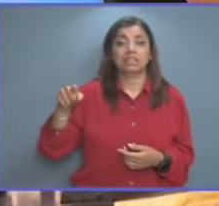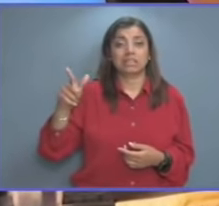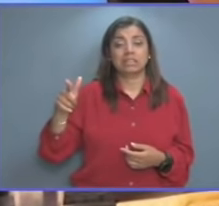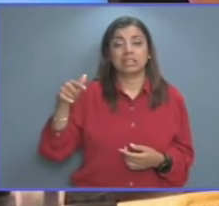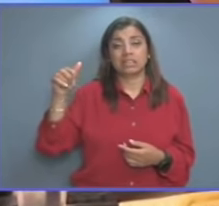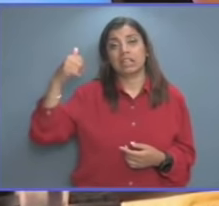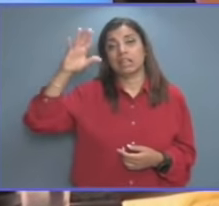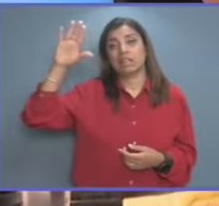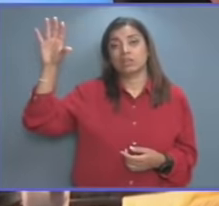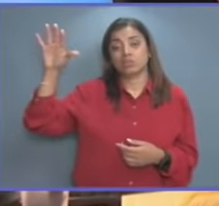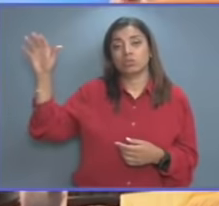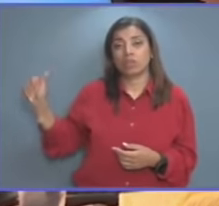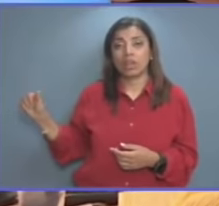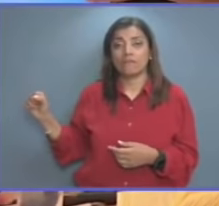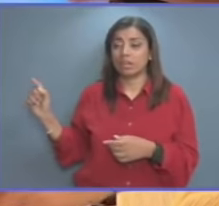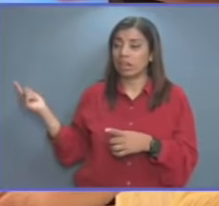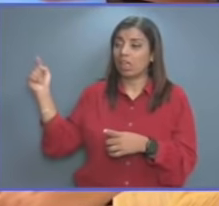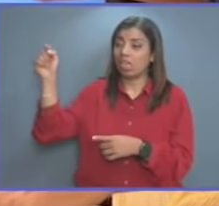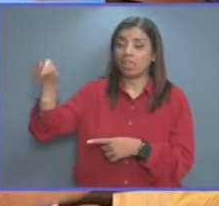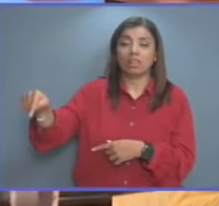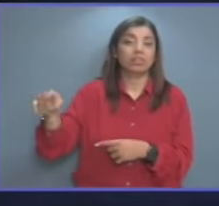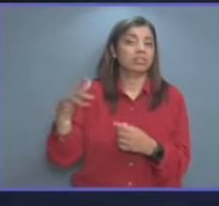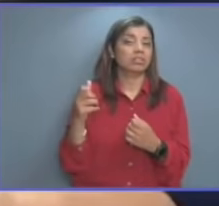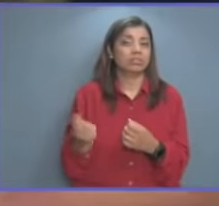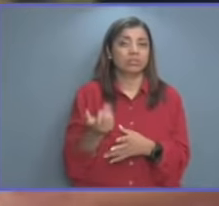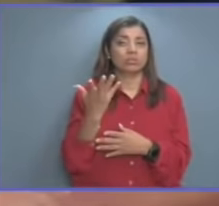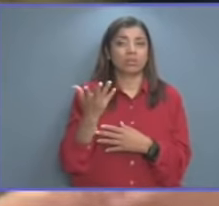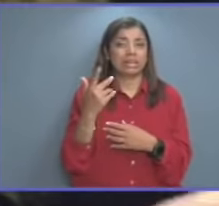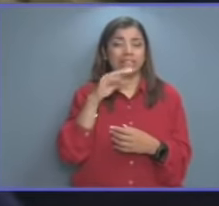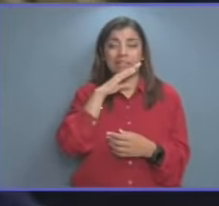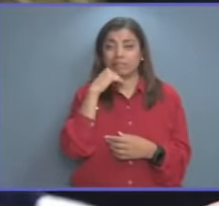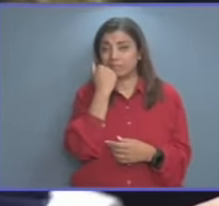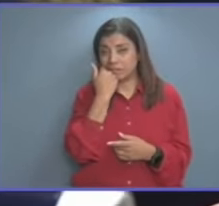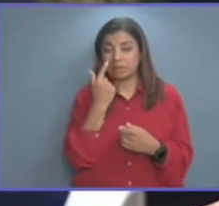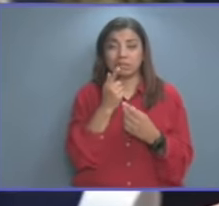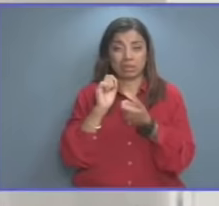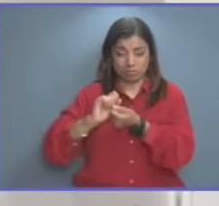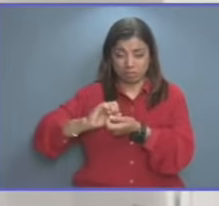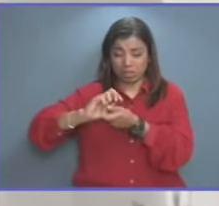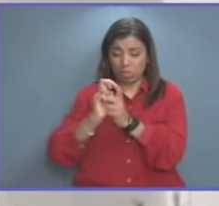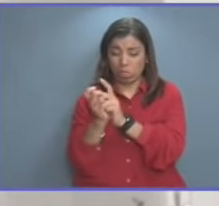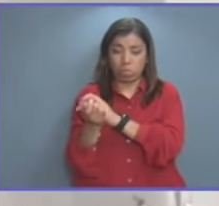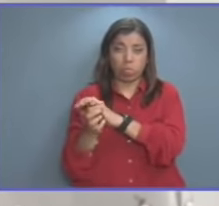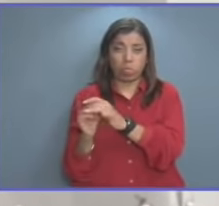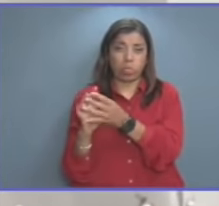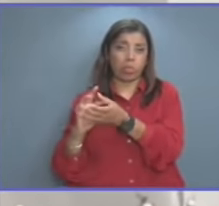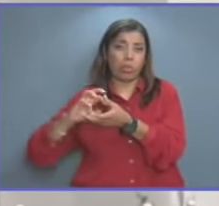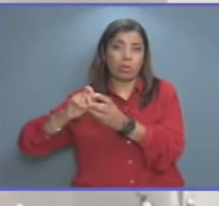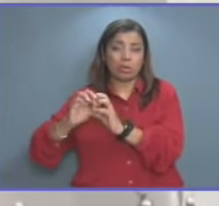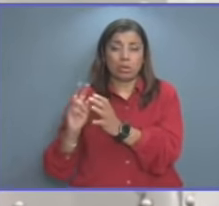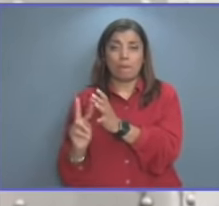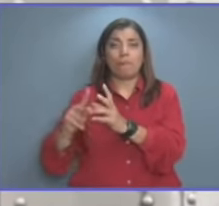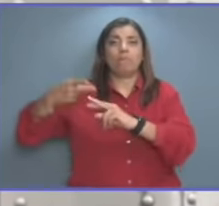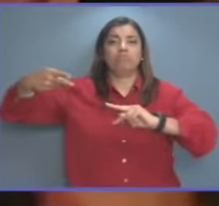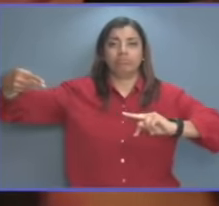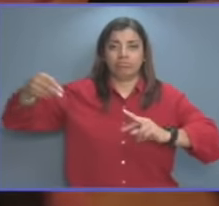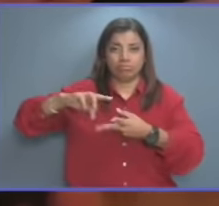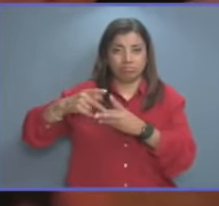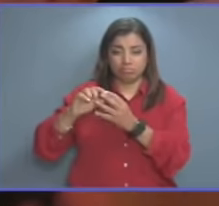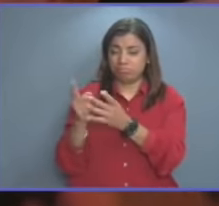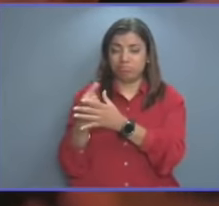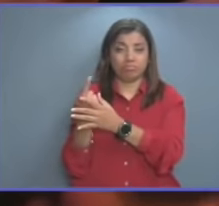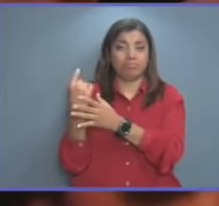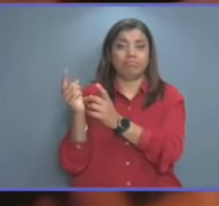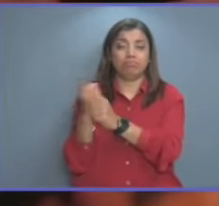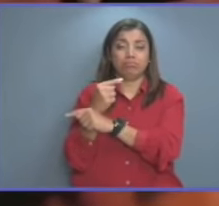según estimaciones la nueva variante podría contener hasta 46 mutaciones y se desconoce de la transmisibilidad de la misma